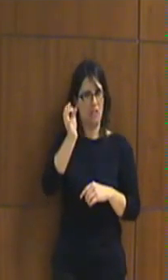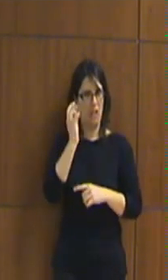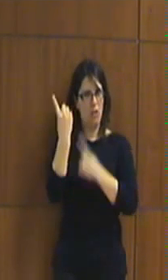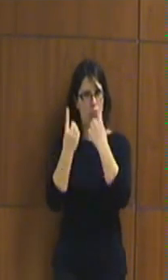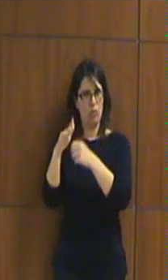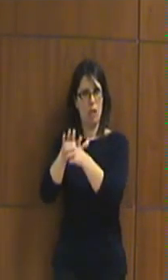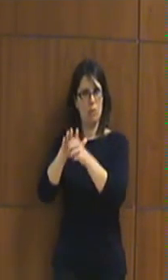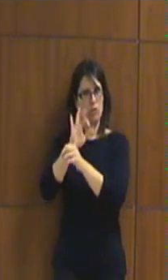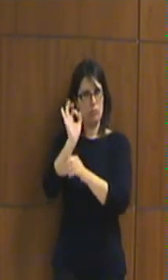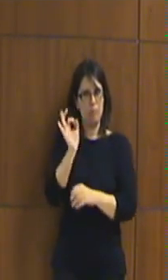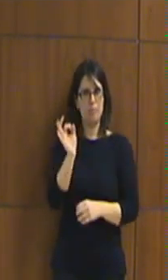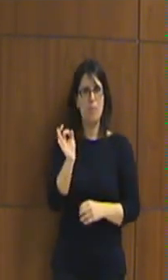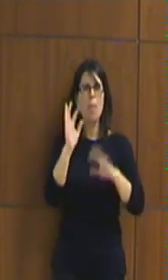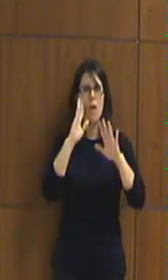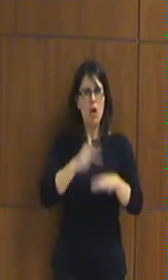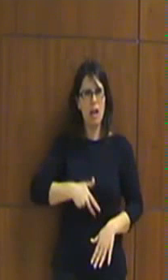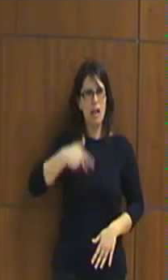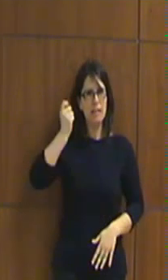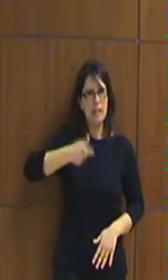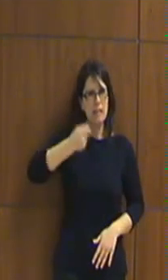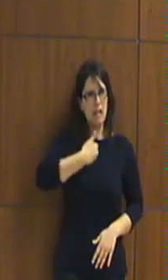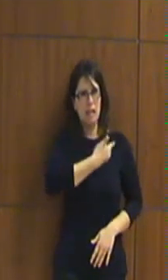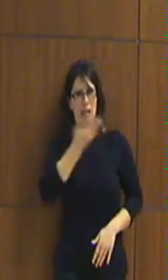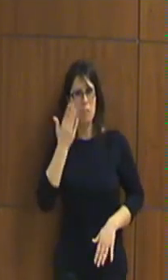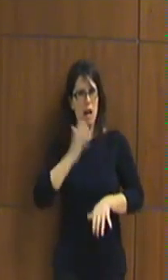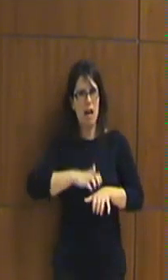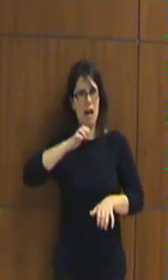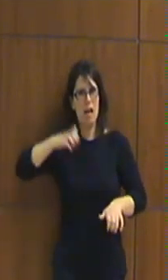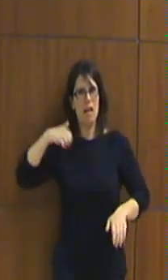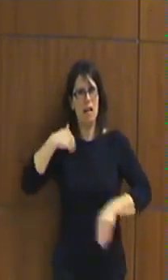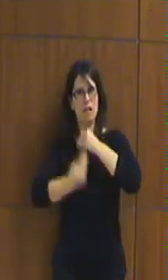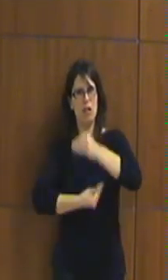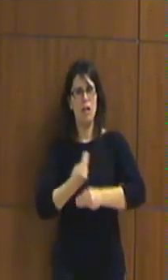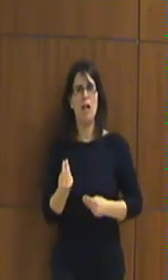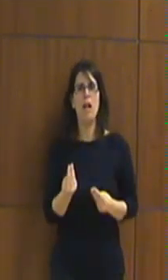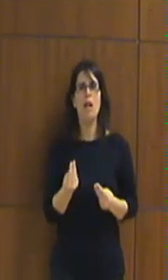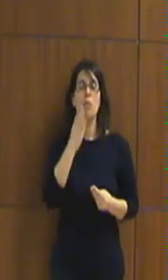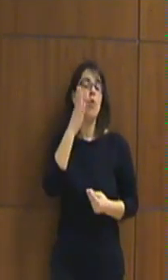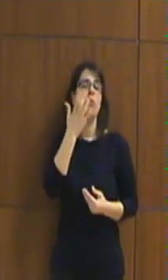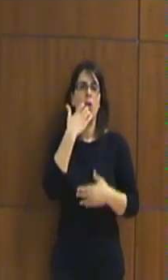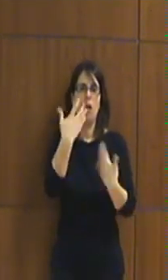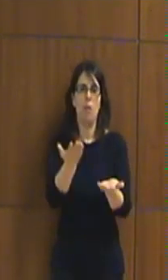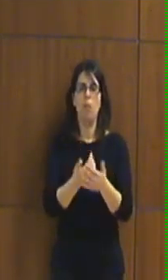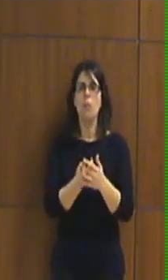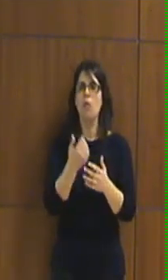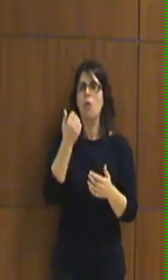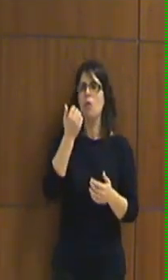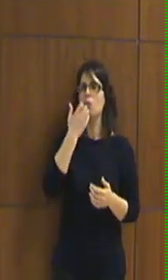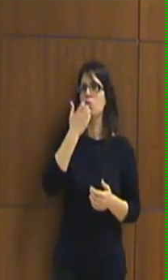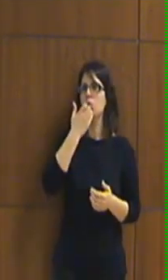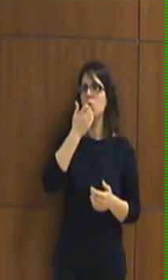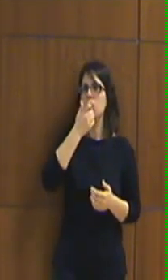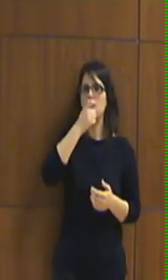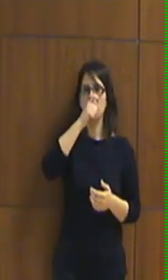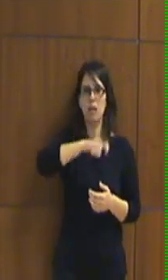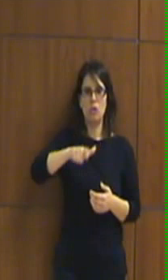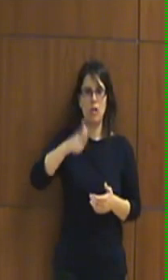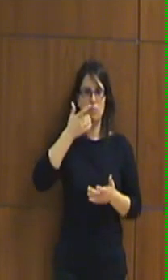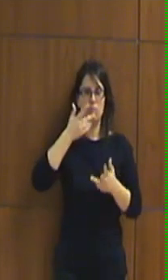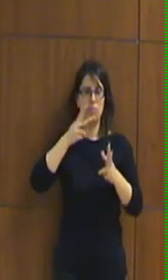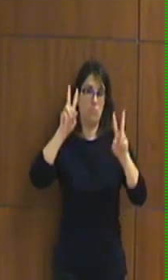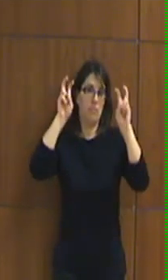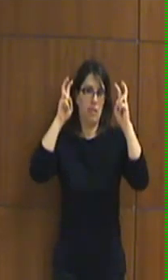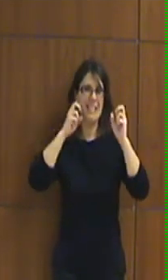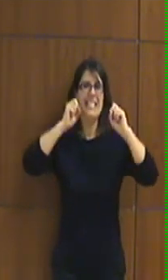no es generalizado, en el sentido de que también en grupos de personas que se entienden sin discapacidad,